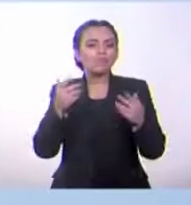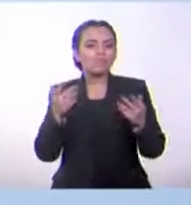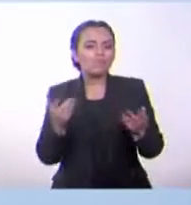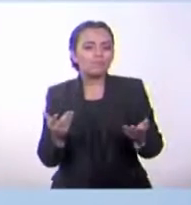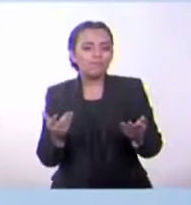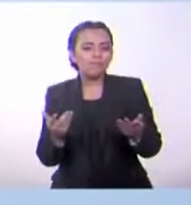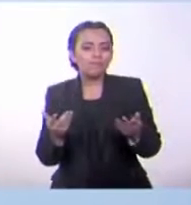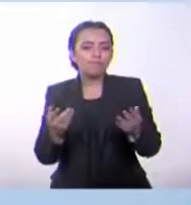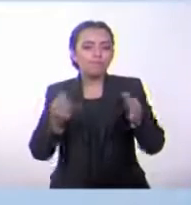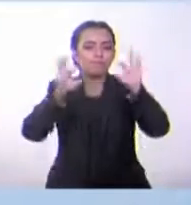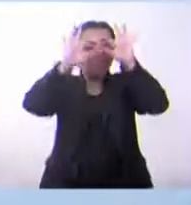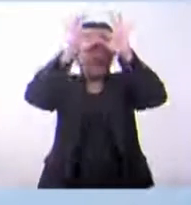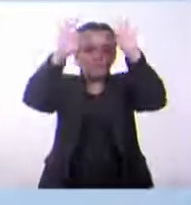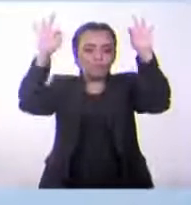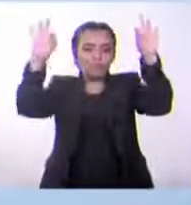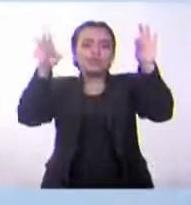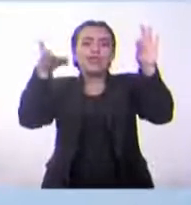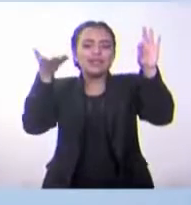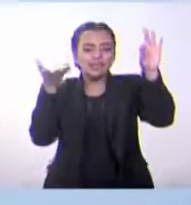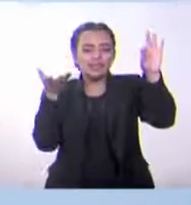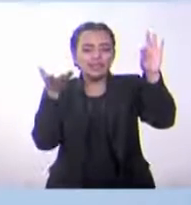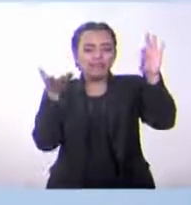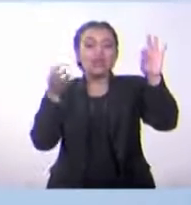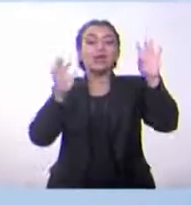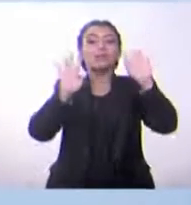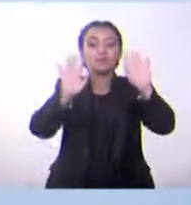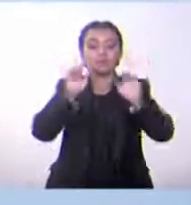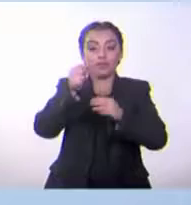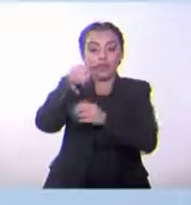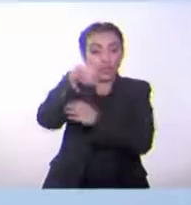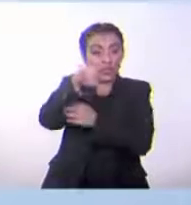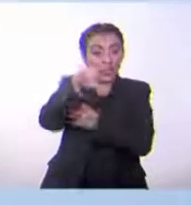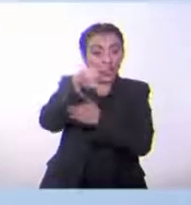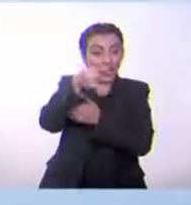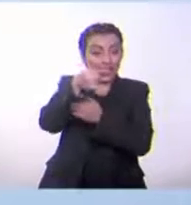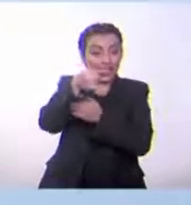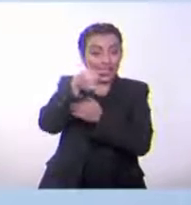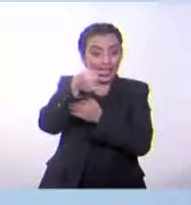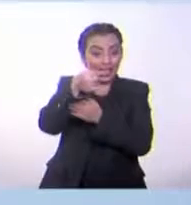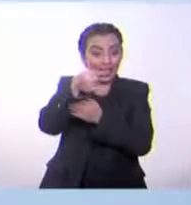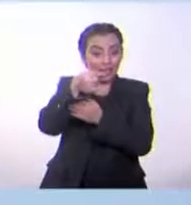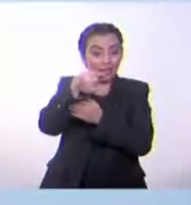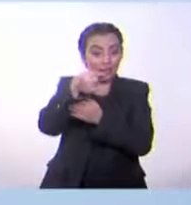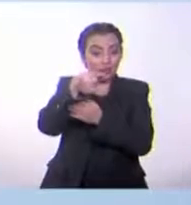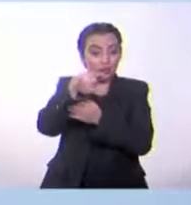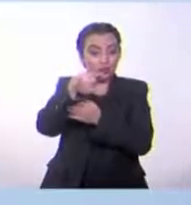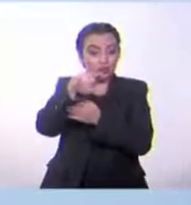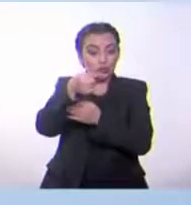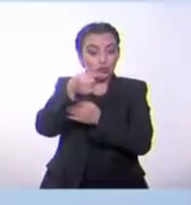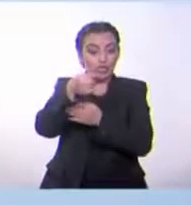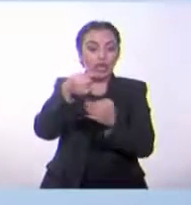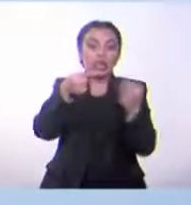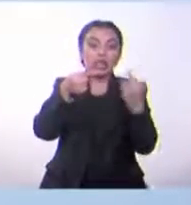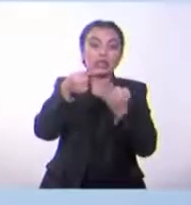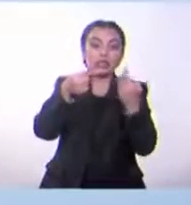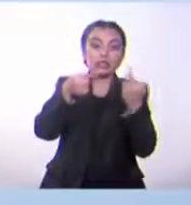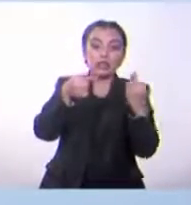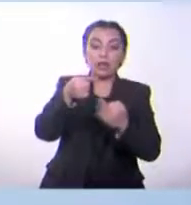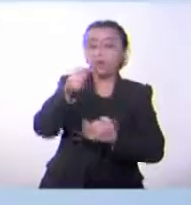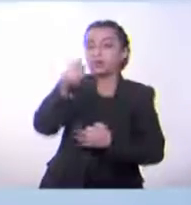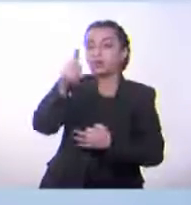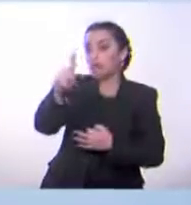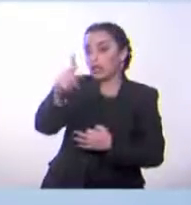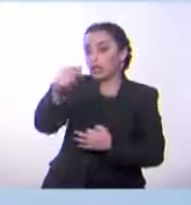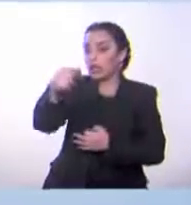Del ejercicio nos da los gramos de solvente, pero necesitamos los kilogramos. Esto lo